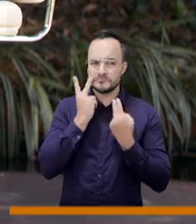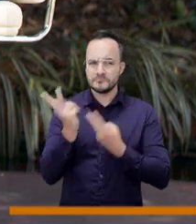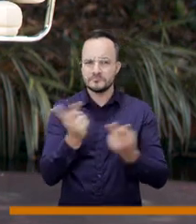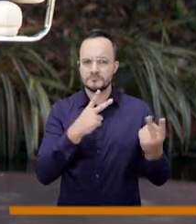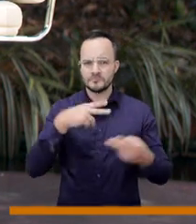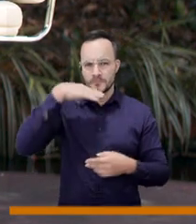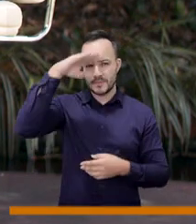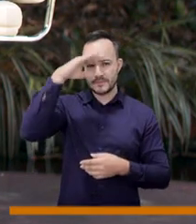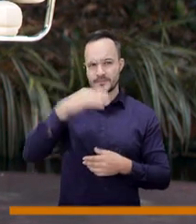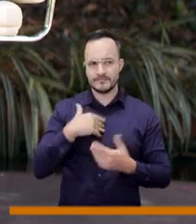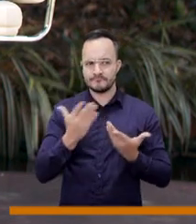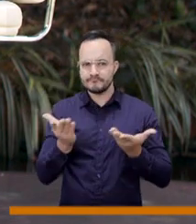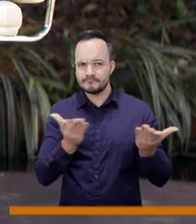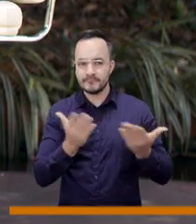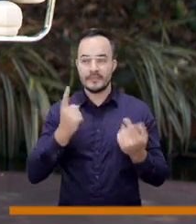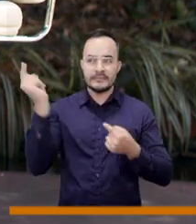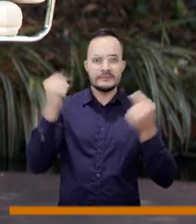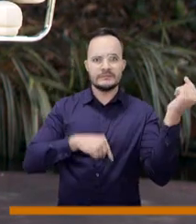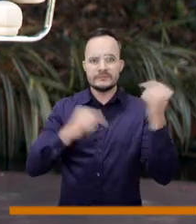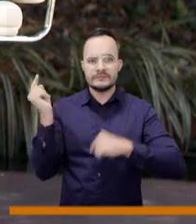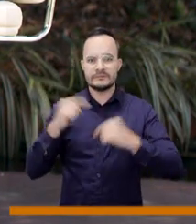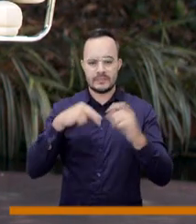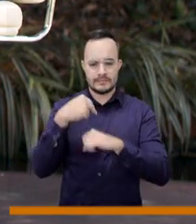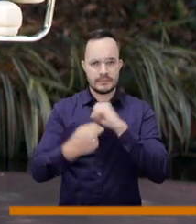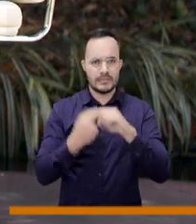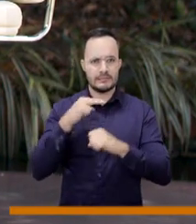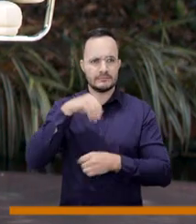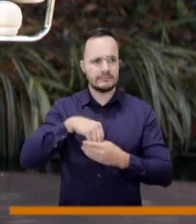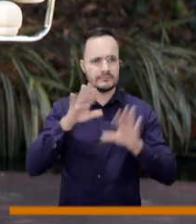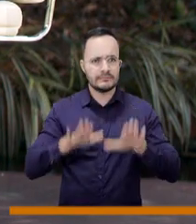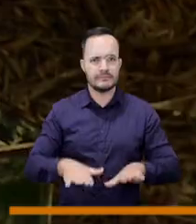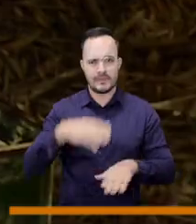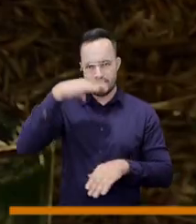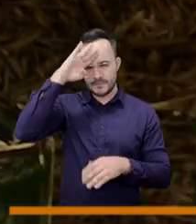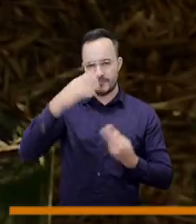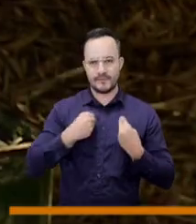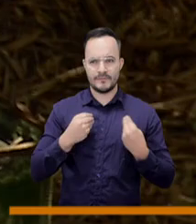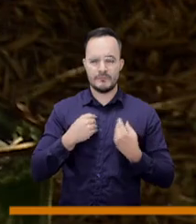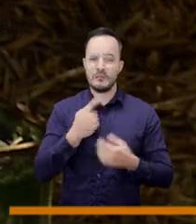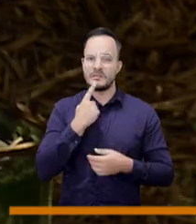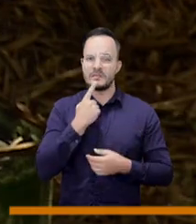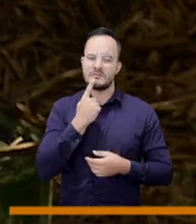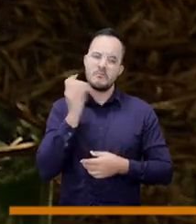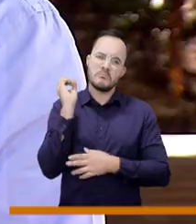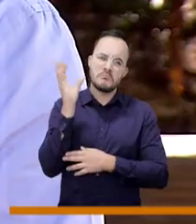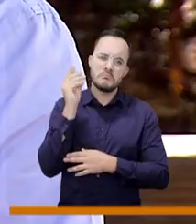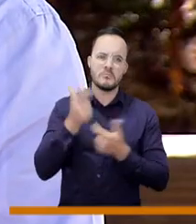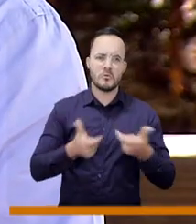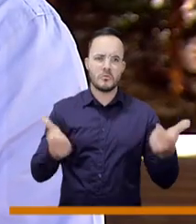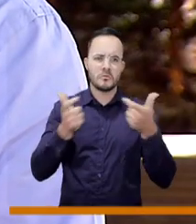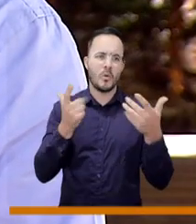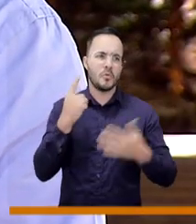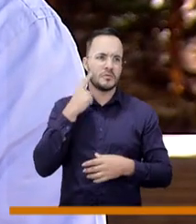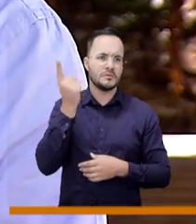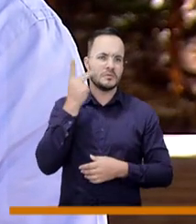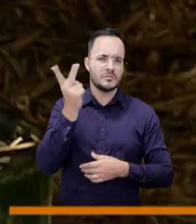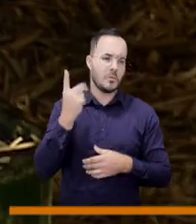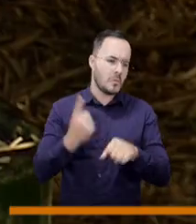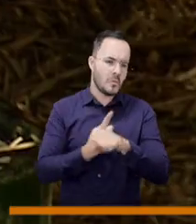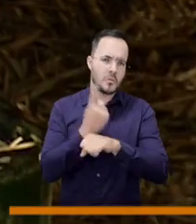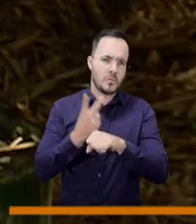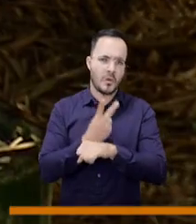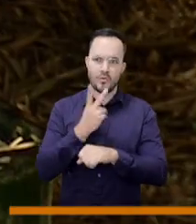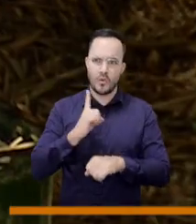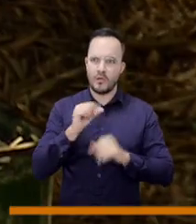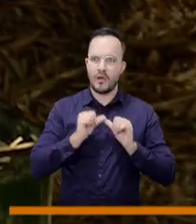Medellín como ciudad turística. ¿Cómo está viendo usted la película de la llegada de tantos extranjeros a Medellín, que ya no vienen solamente por un